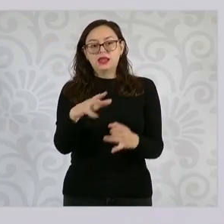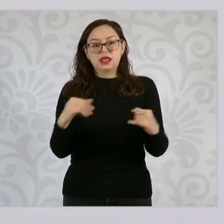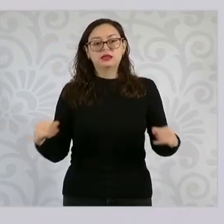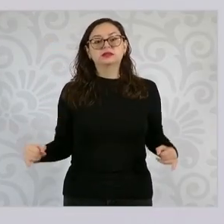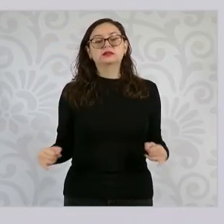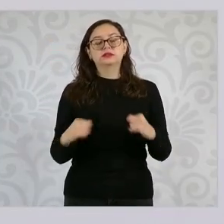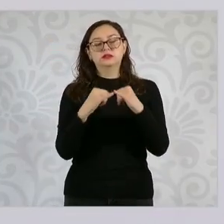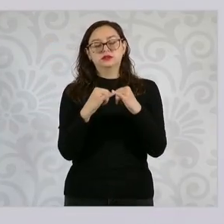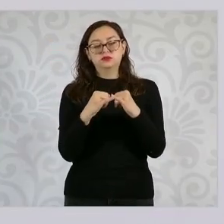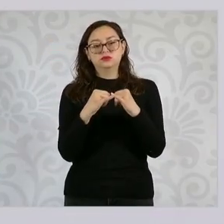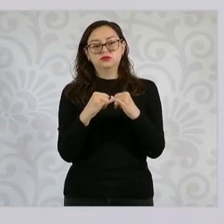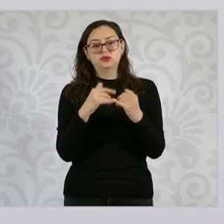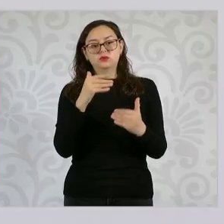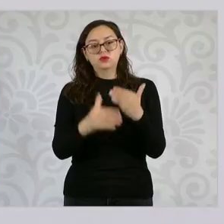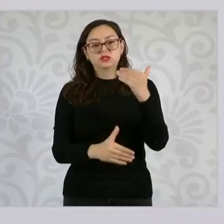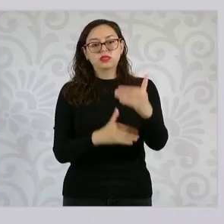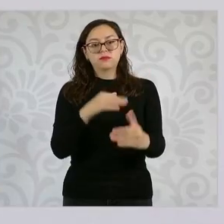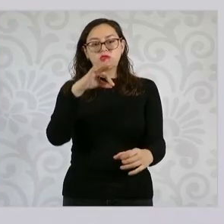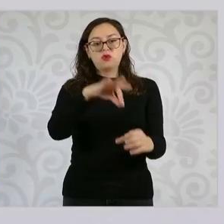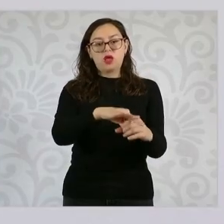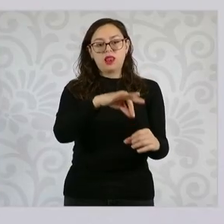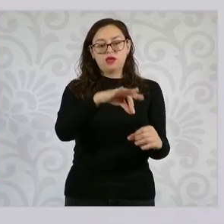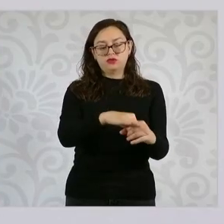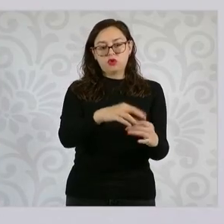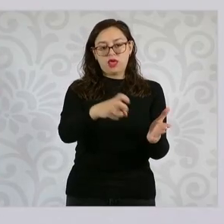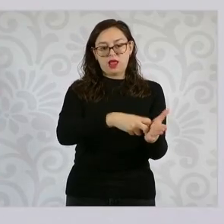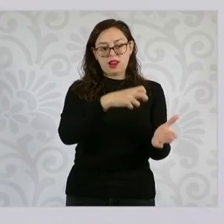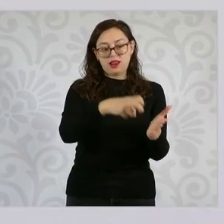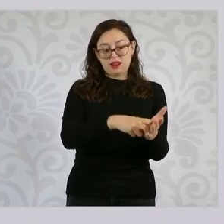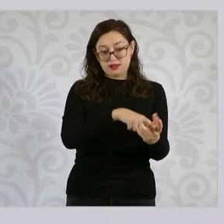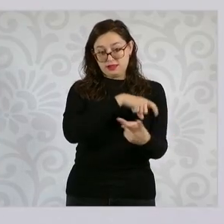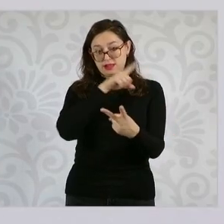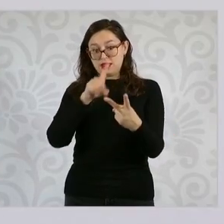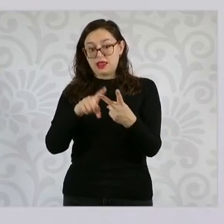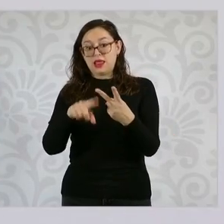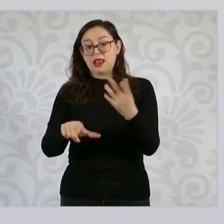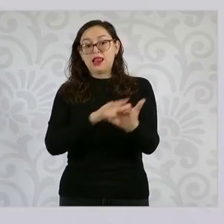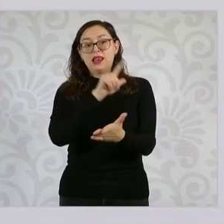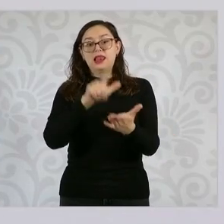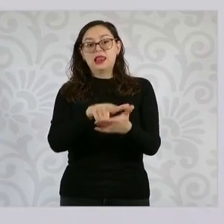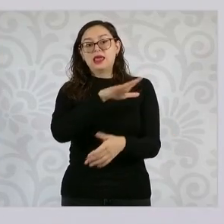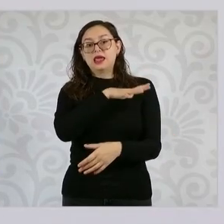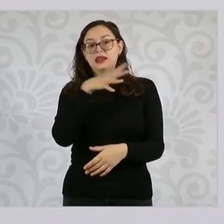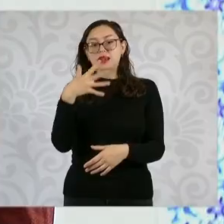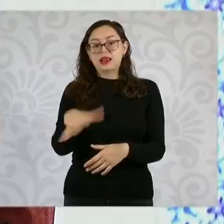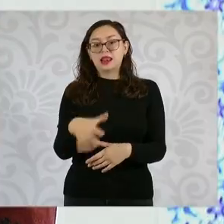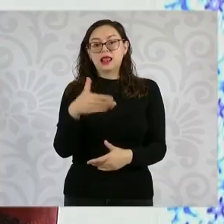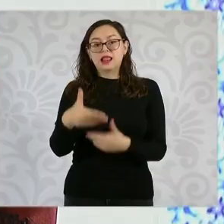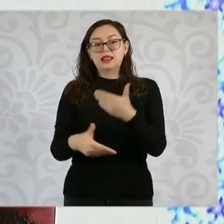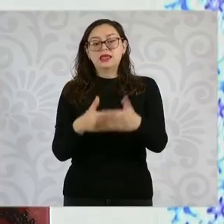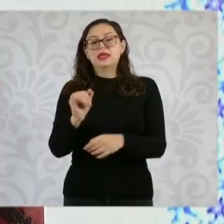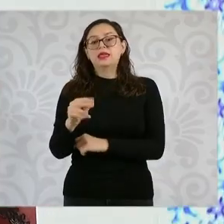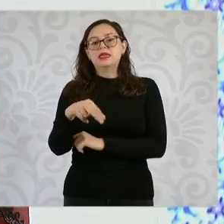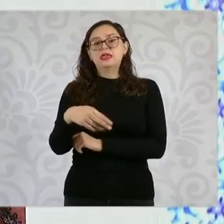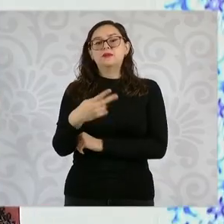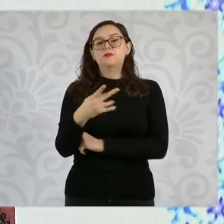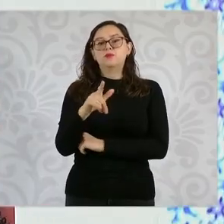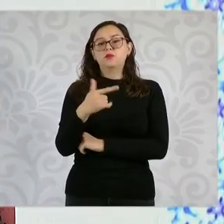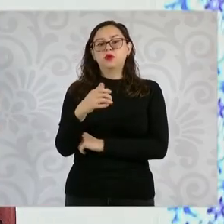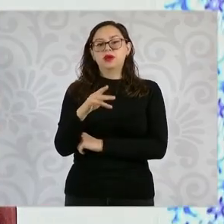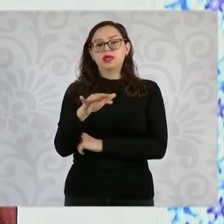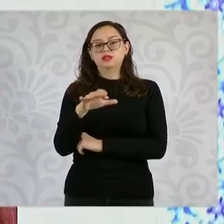Procedimientos Electorales y la Ley General del Sistema de Medios de Impugnación en materia electoral. El